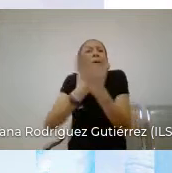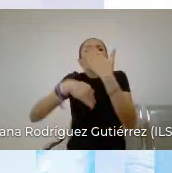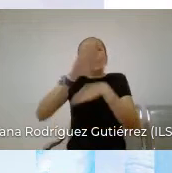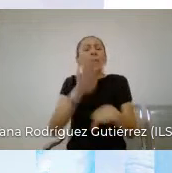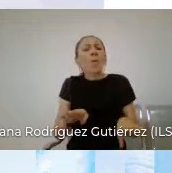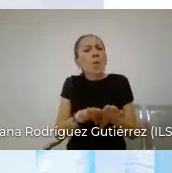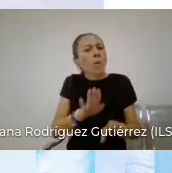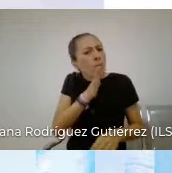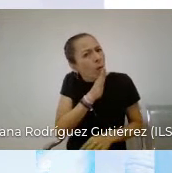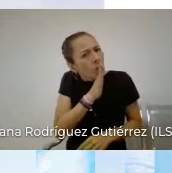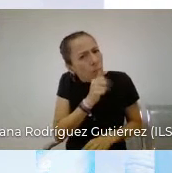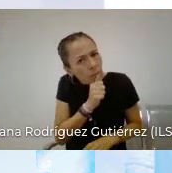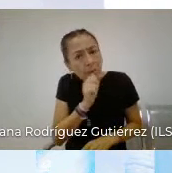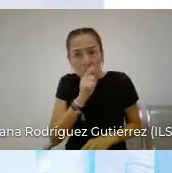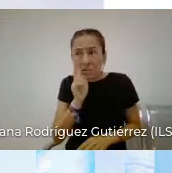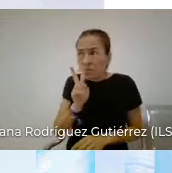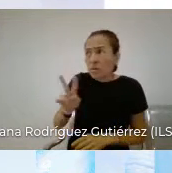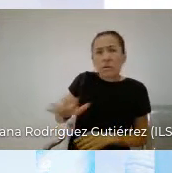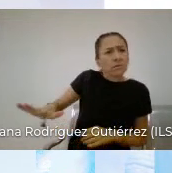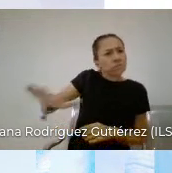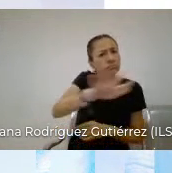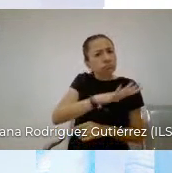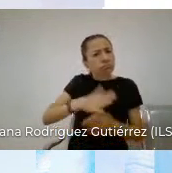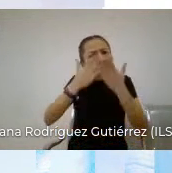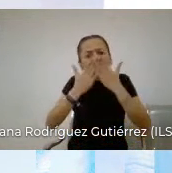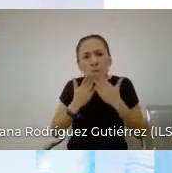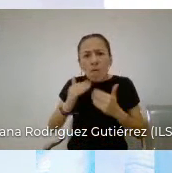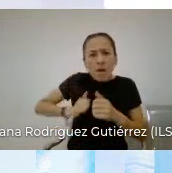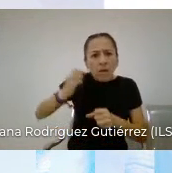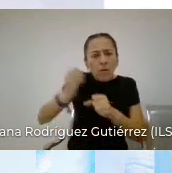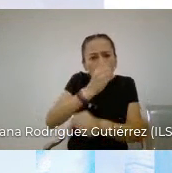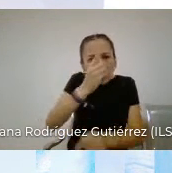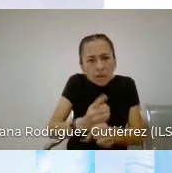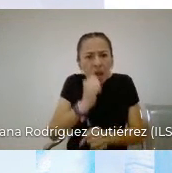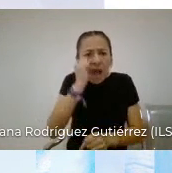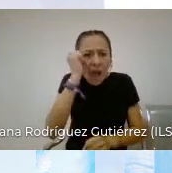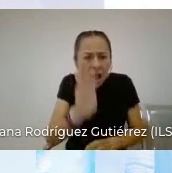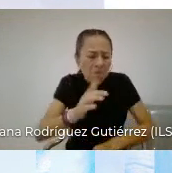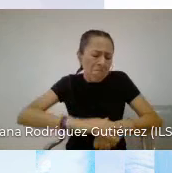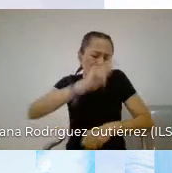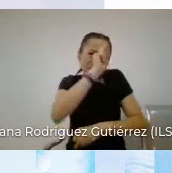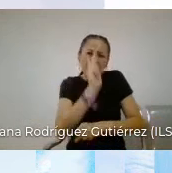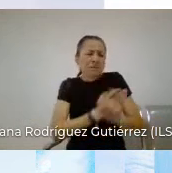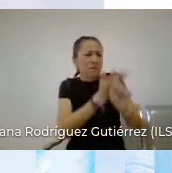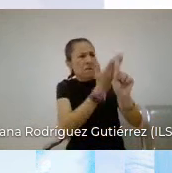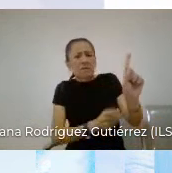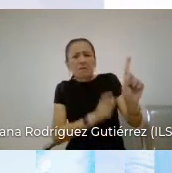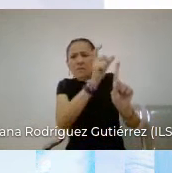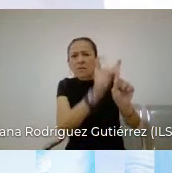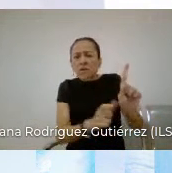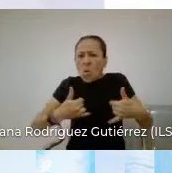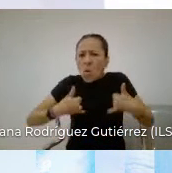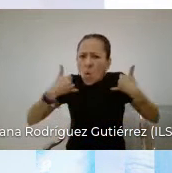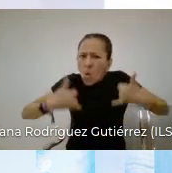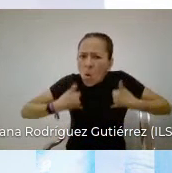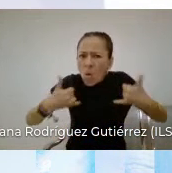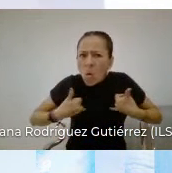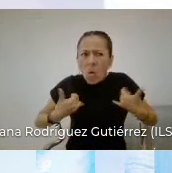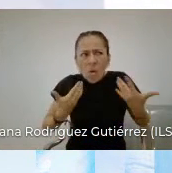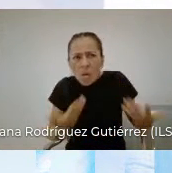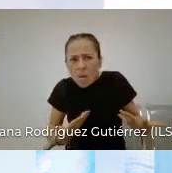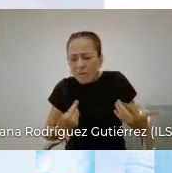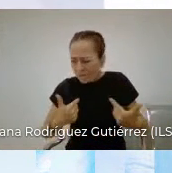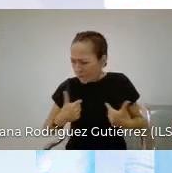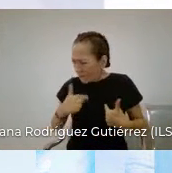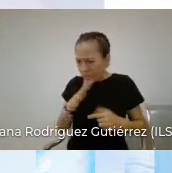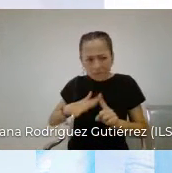ella realmente pues ya no hay oportunidades y mucho menos para una mujer joven como ella, dice, me tengo que ir de aquí. Y